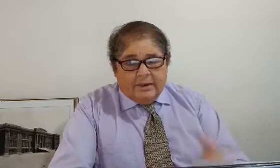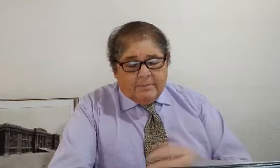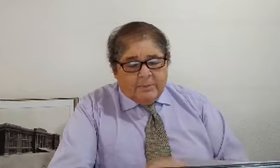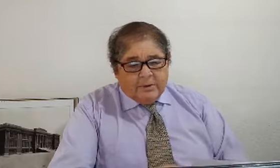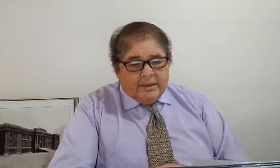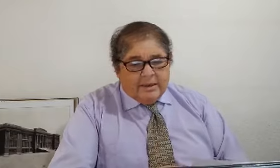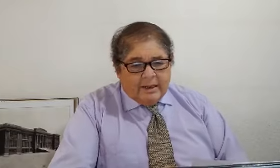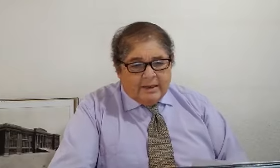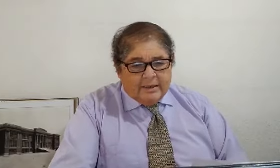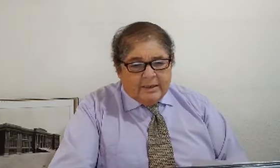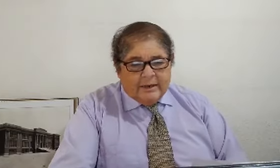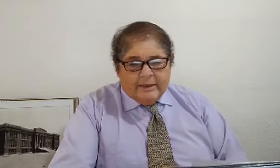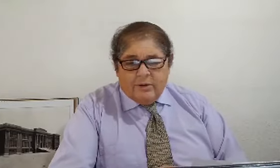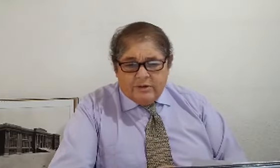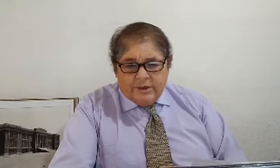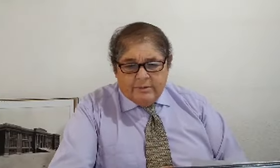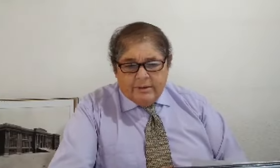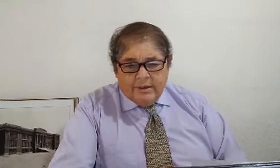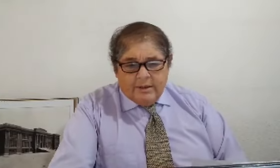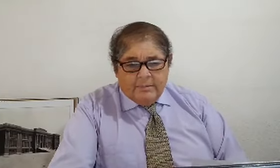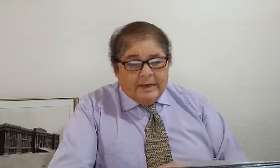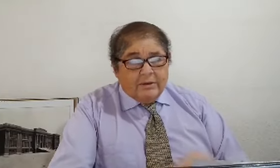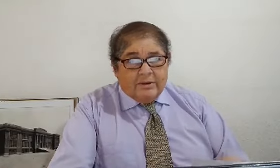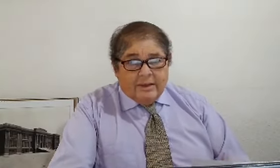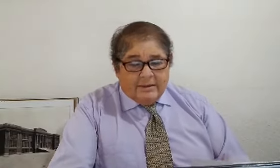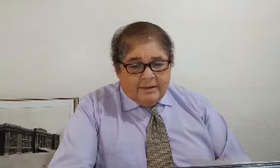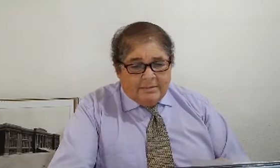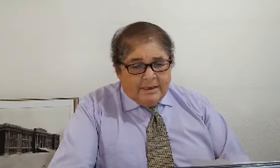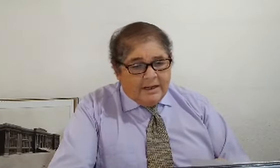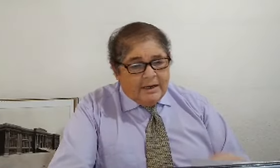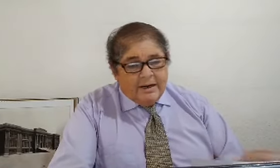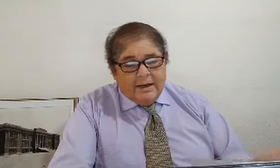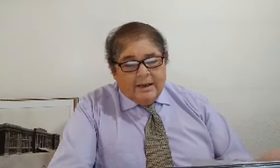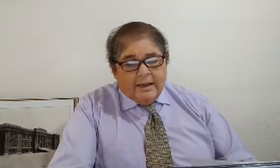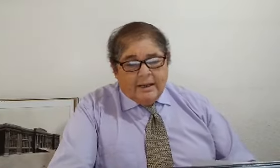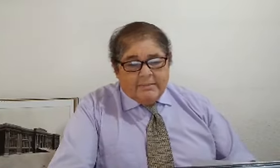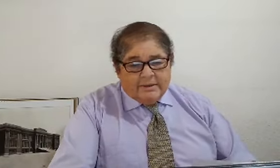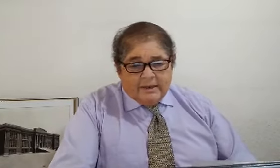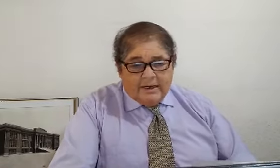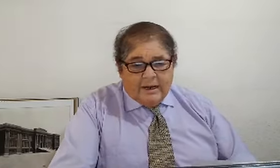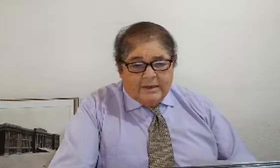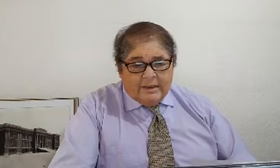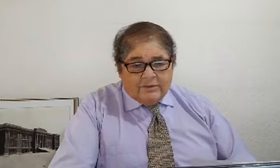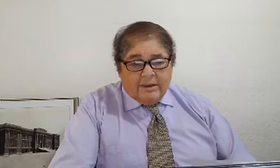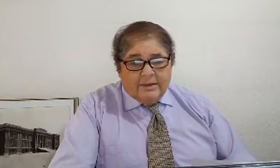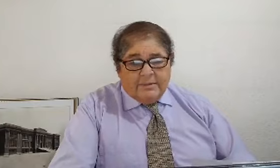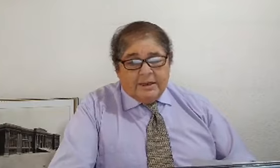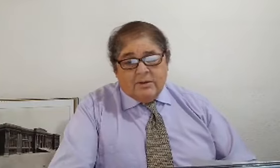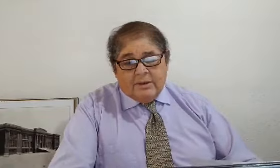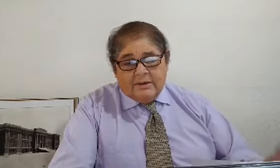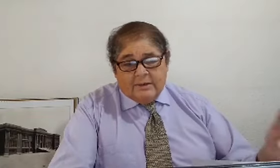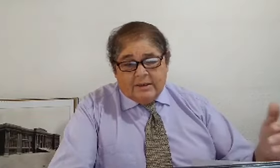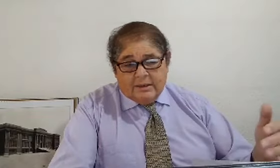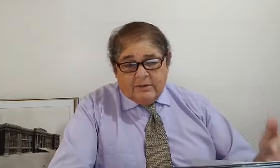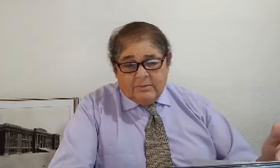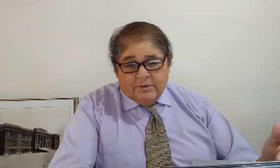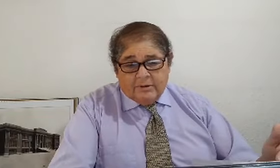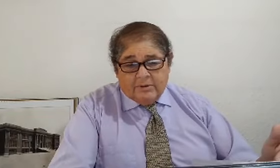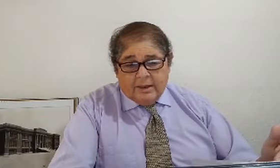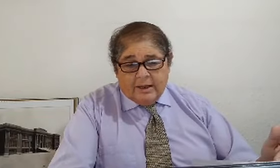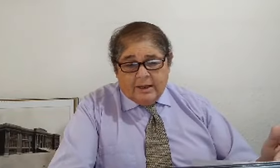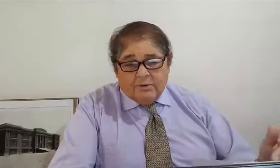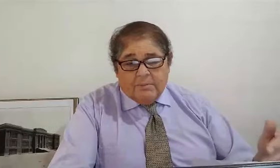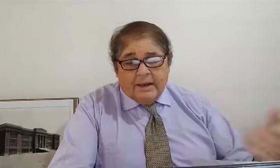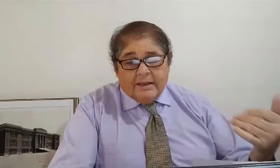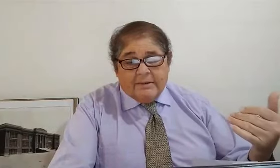del reporte de ayer tarde-noche, válido hasta esta mañana. En camas generales, la Ciudad de México tiene 71%